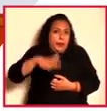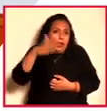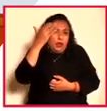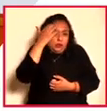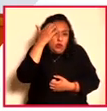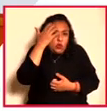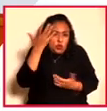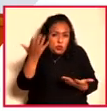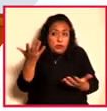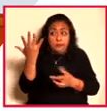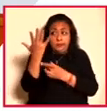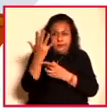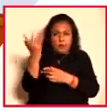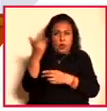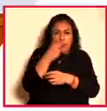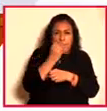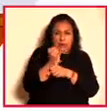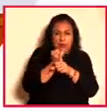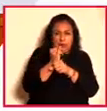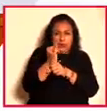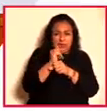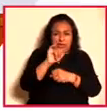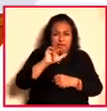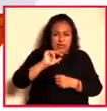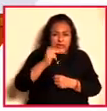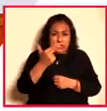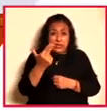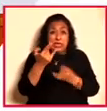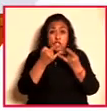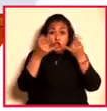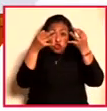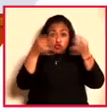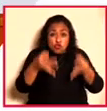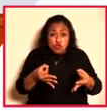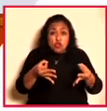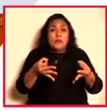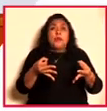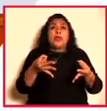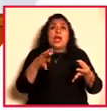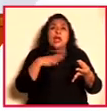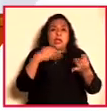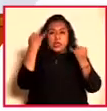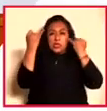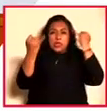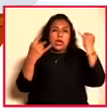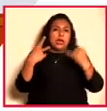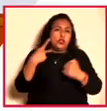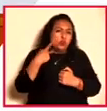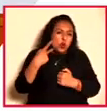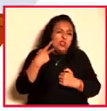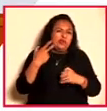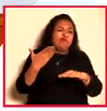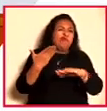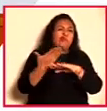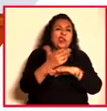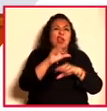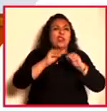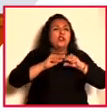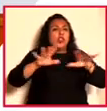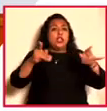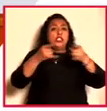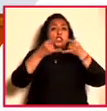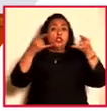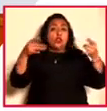De acuerdo con el investigador emérito de Lina, la historia oficial construida a partir de ideologías políticas afecta en la difusión de una historia basada